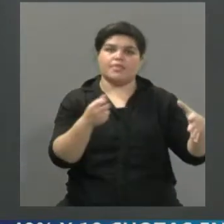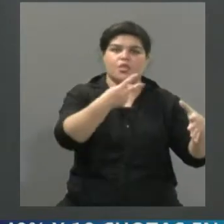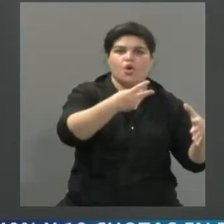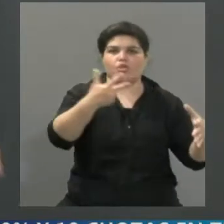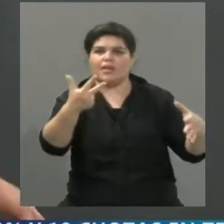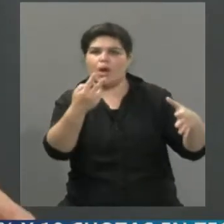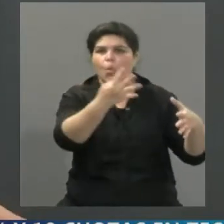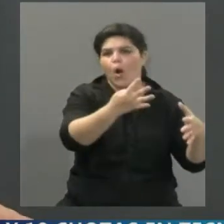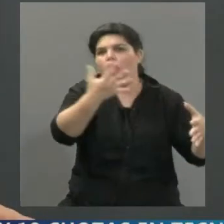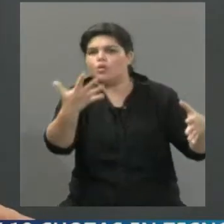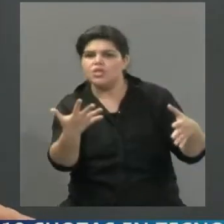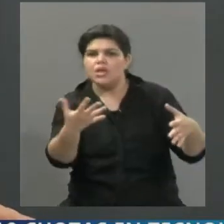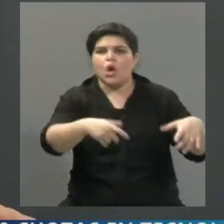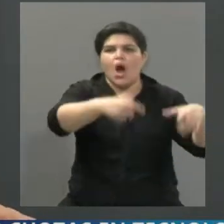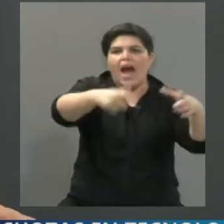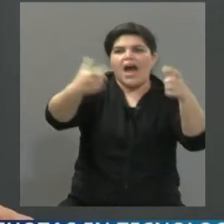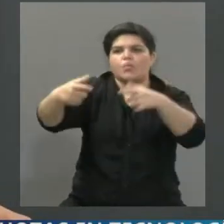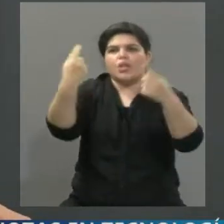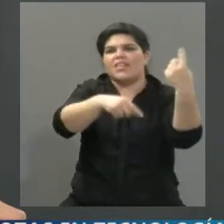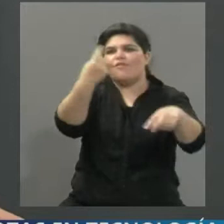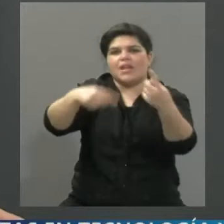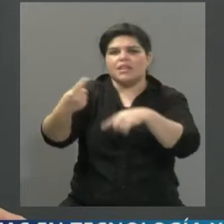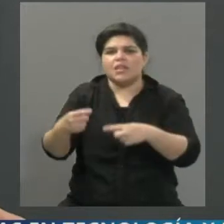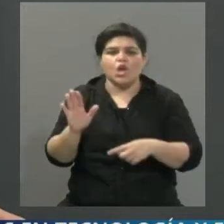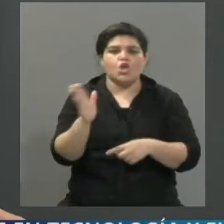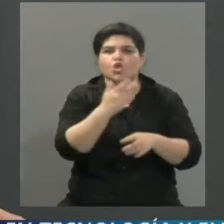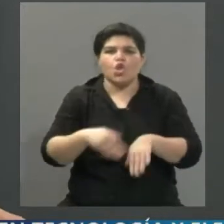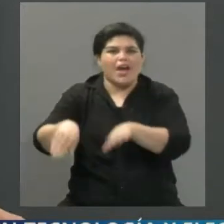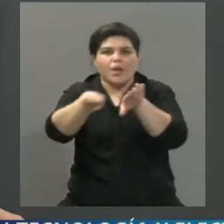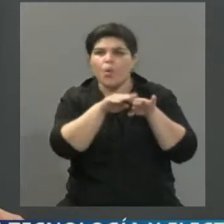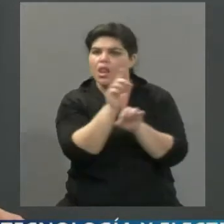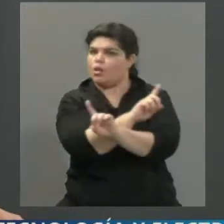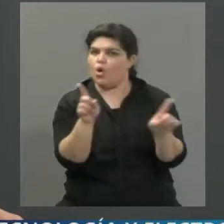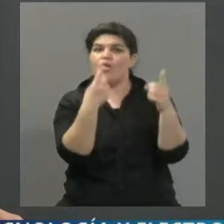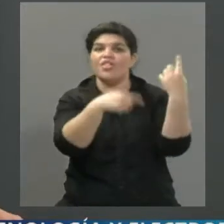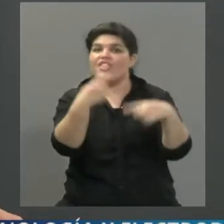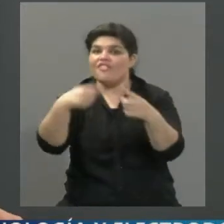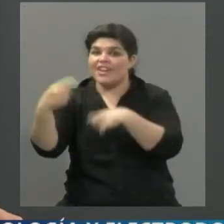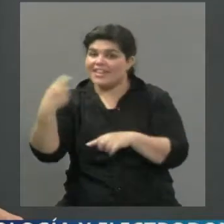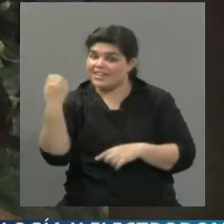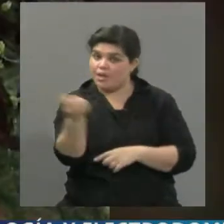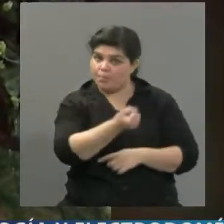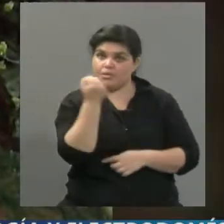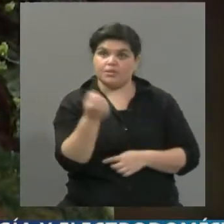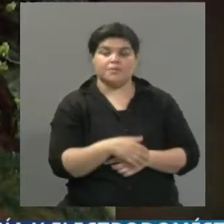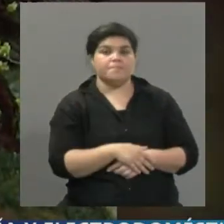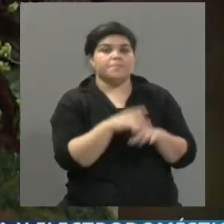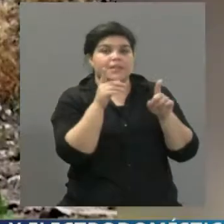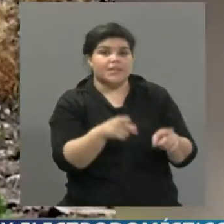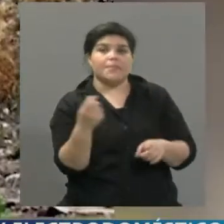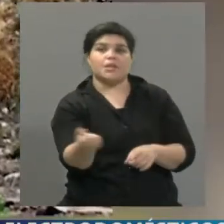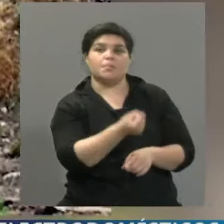o 4 o 5, y me parece que es un buen aporte. Claro, está bueno eso, ¿no? Y sobre todo elegir especies que sean